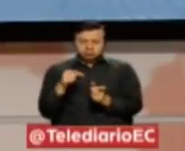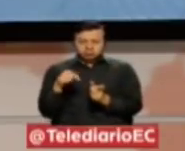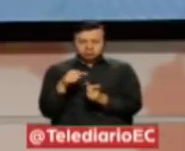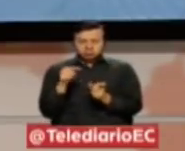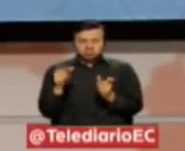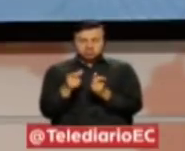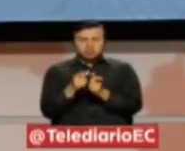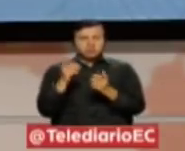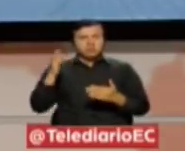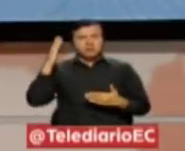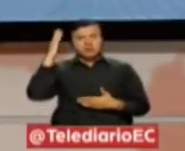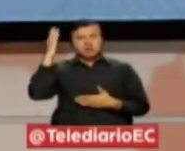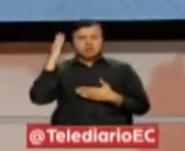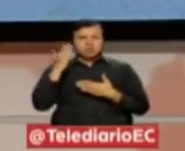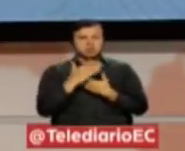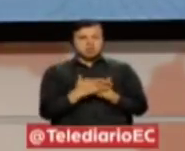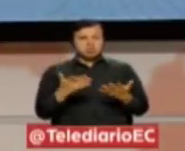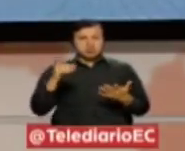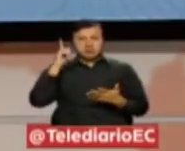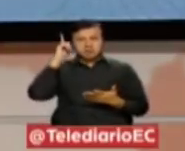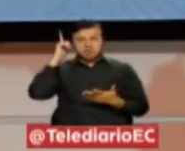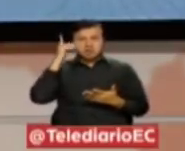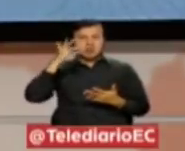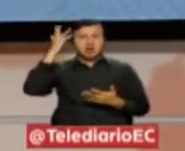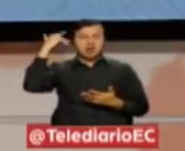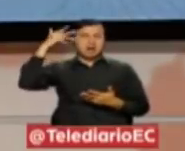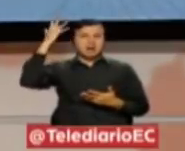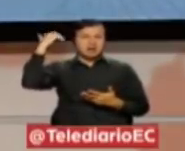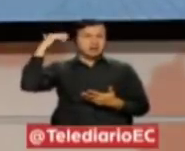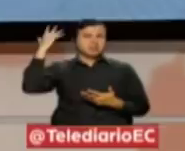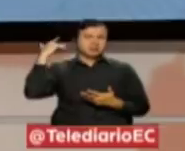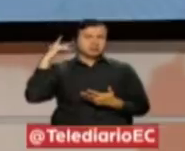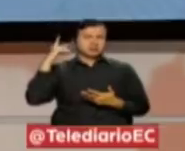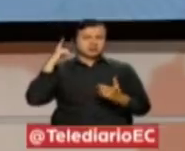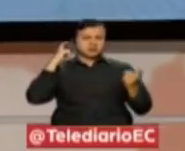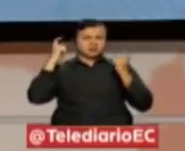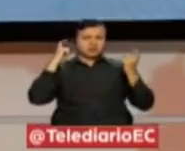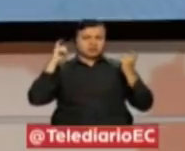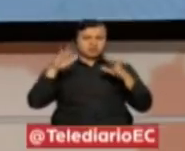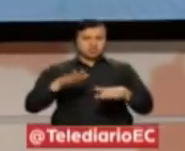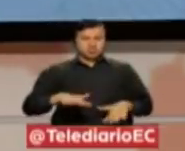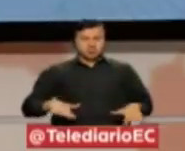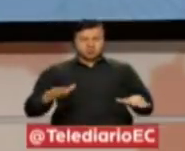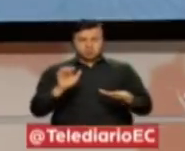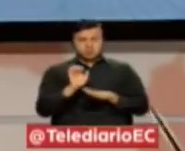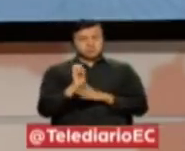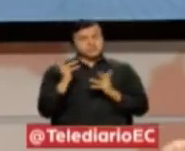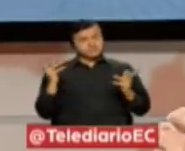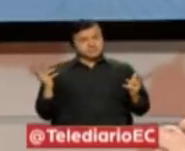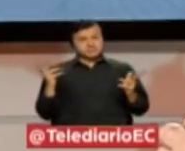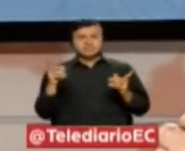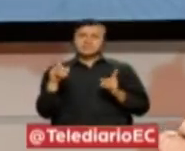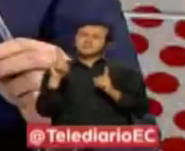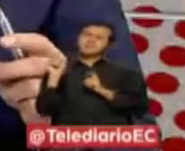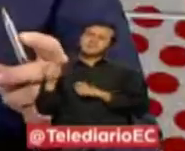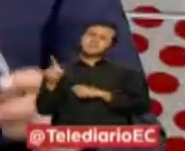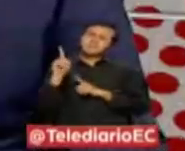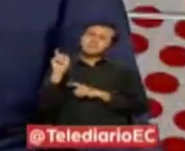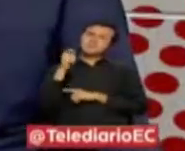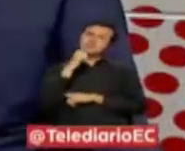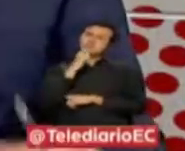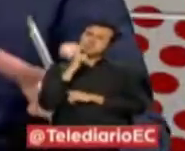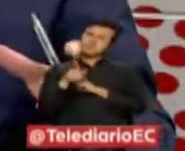de políticos que lideraron anteriormente el destino de este país. Eso y si me permite, yo